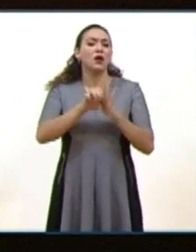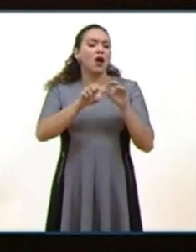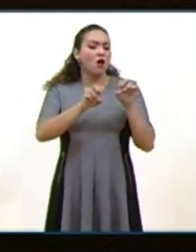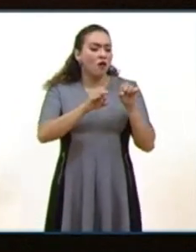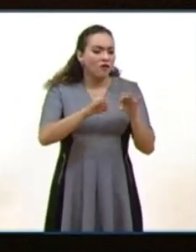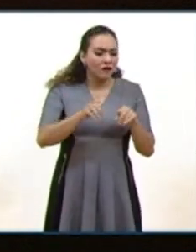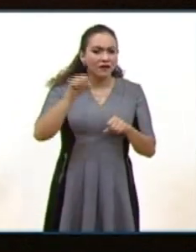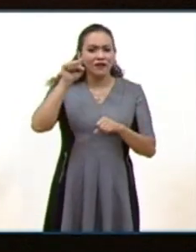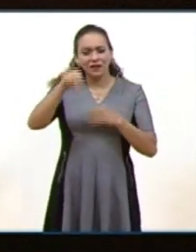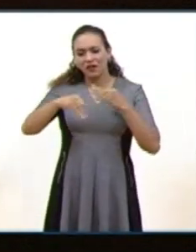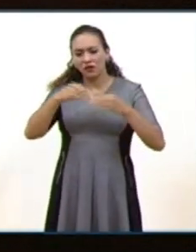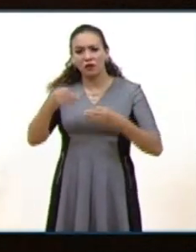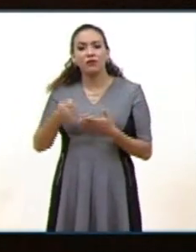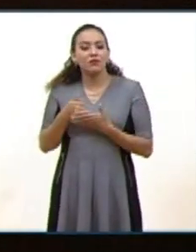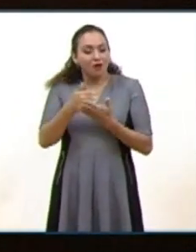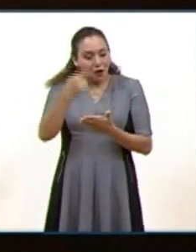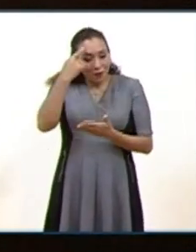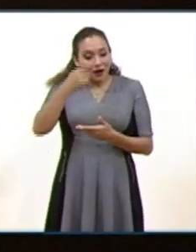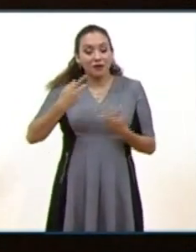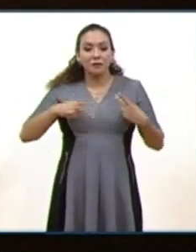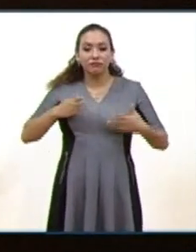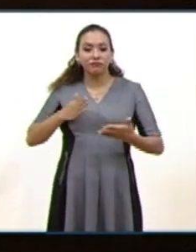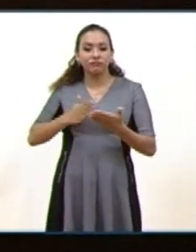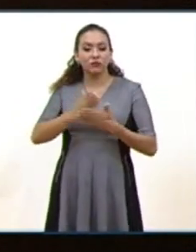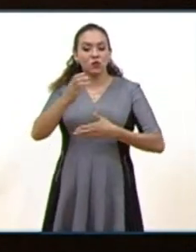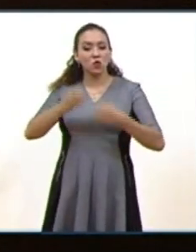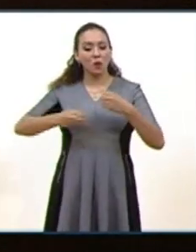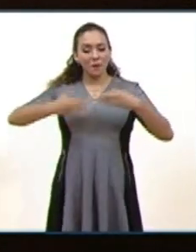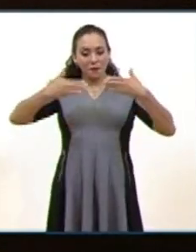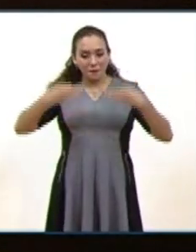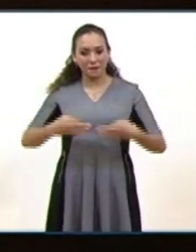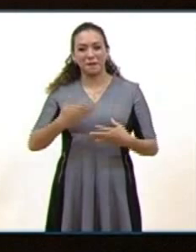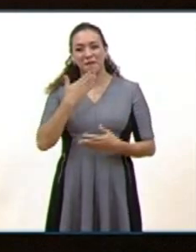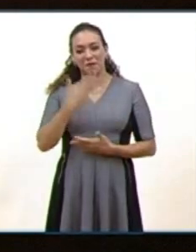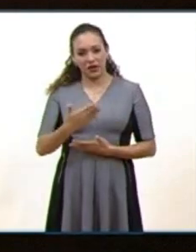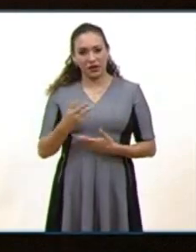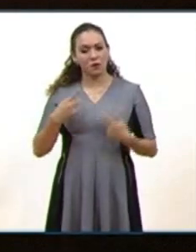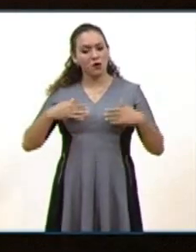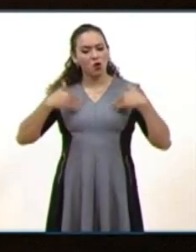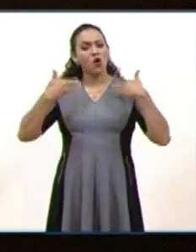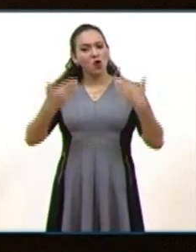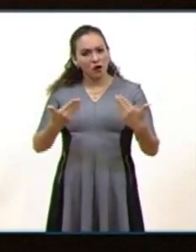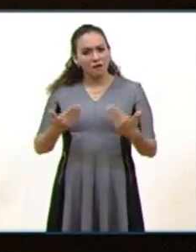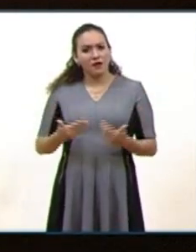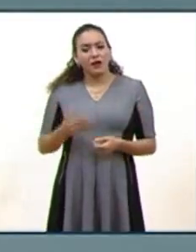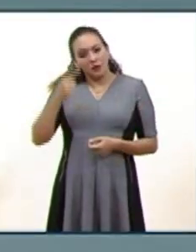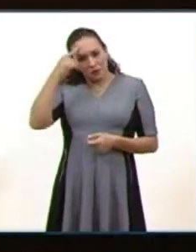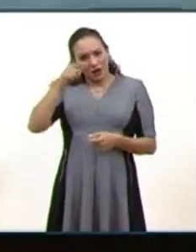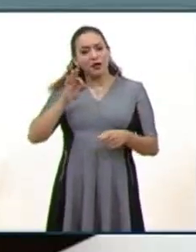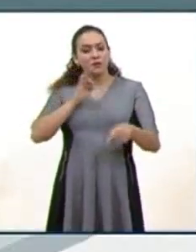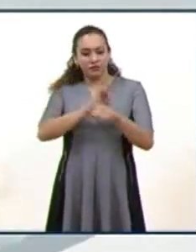nosotros tener una justicia confiable, una justicia que actúe con certeza, con celeridad.